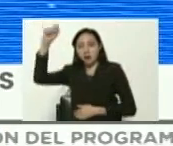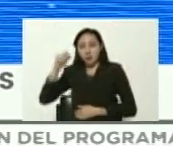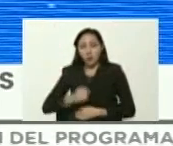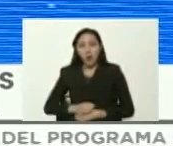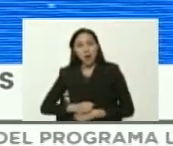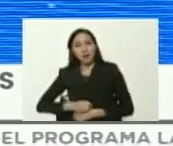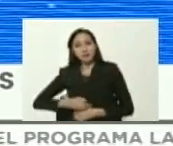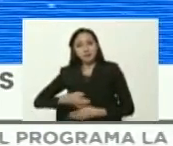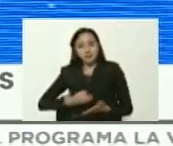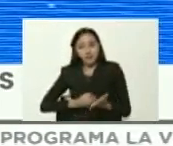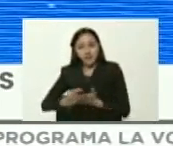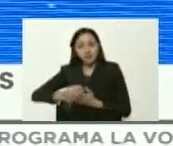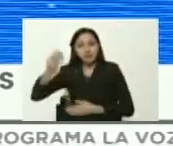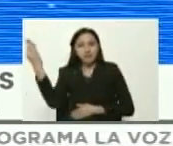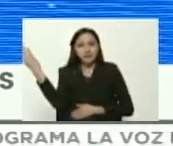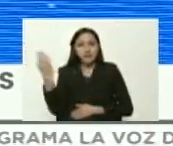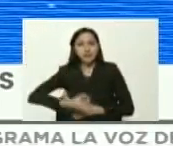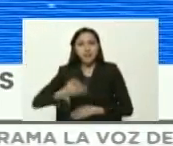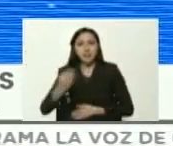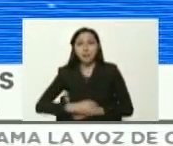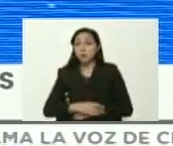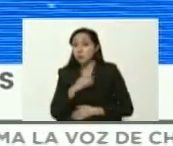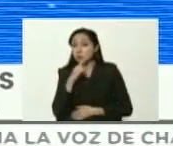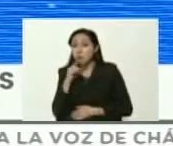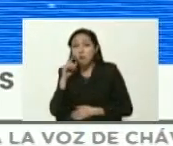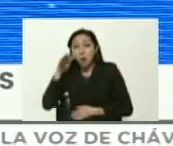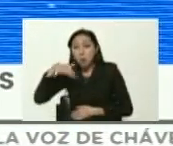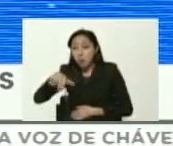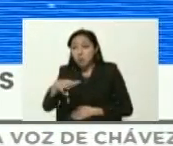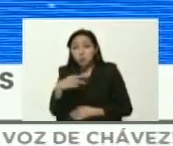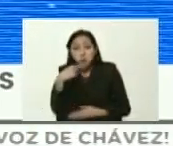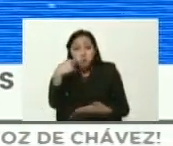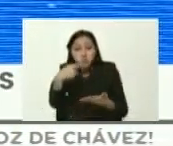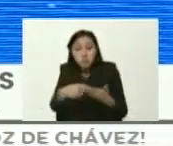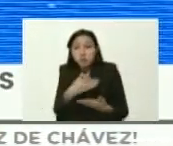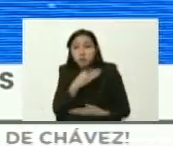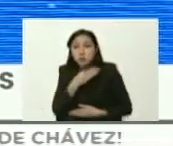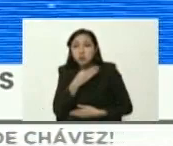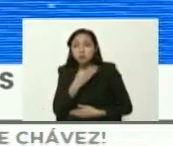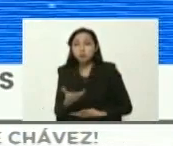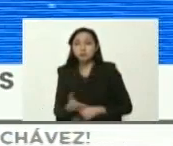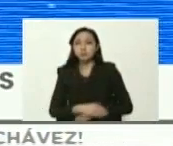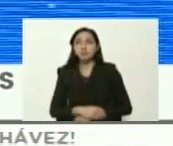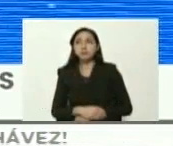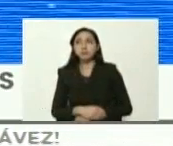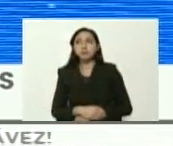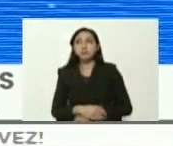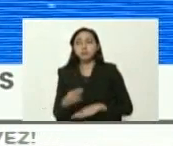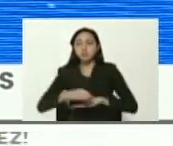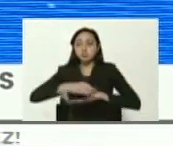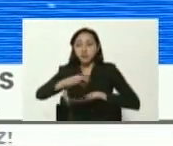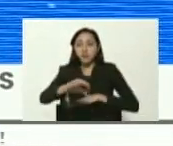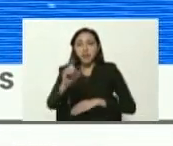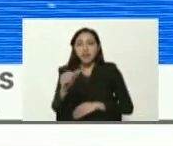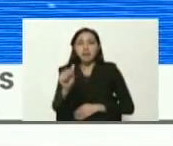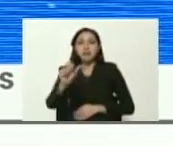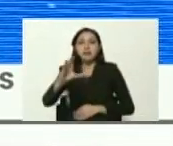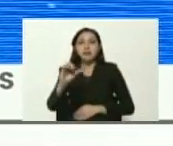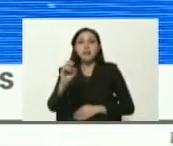Lealtad por Siempre. Nombres que el pueblo le pone en la comunidad de San Jacinto, parroquia Jacinto